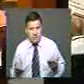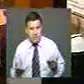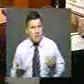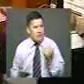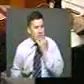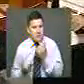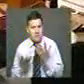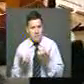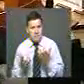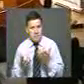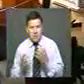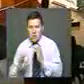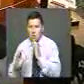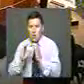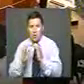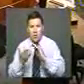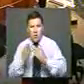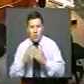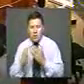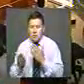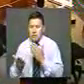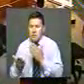que quiere la comunidad,